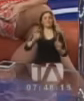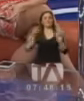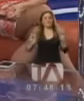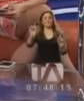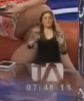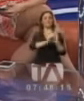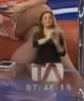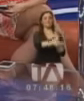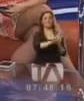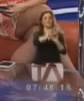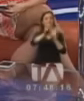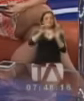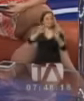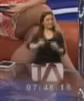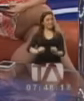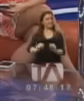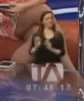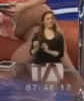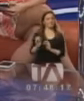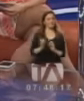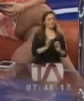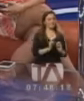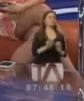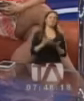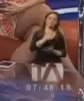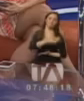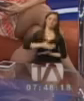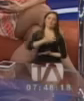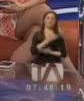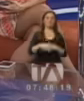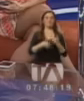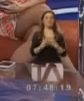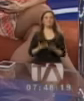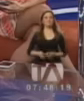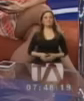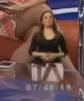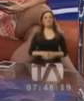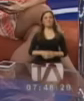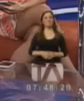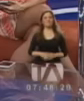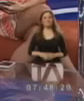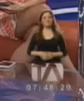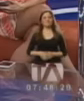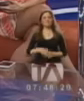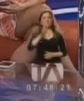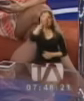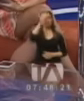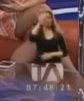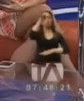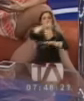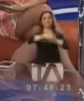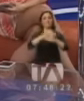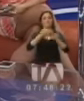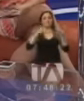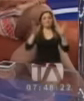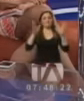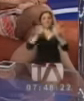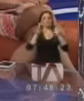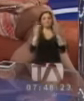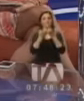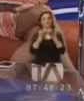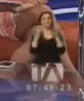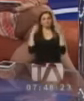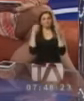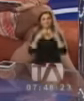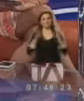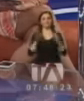recolección de sus ayudas. Por favor, de manera organizada, vaya dejando toda su contribución. Y a partir de las 4 de la tarde, las puertas abiertas. Es un momento de hacer una